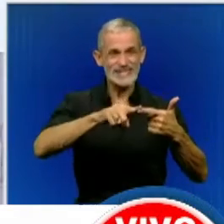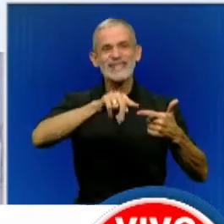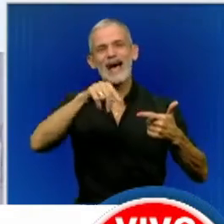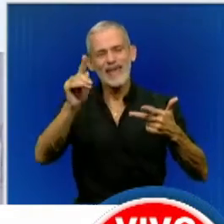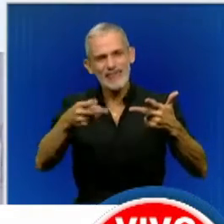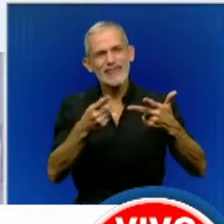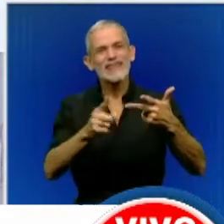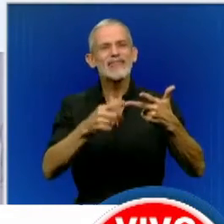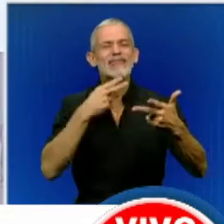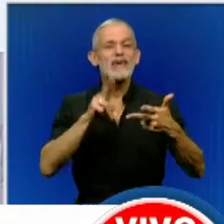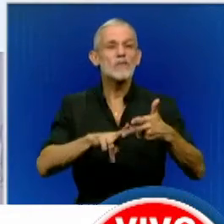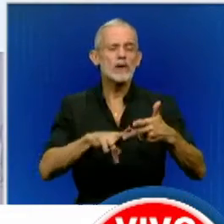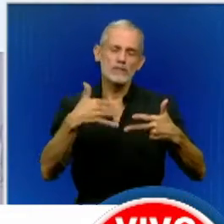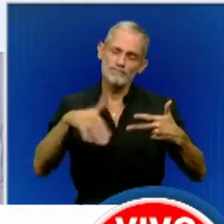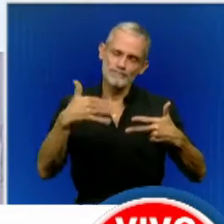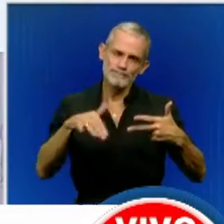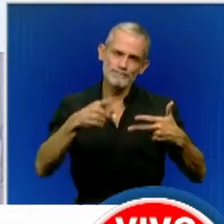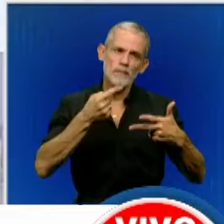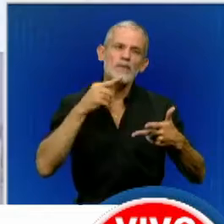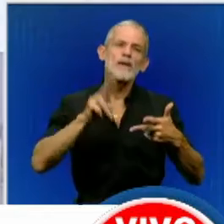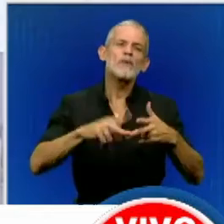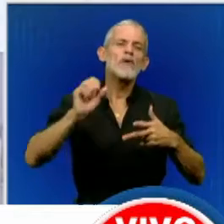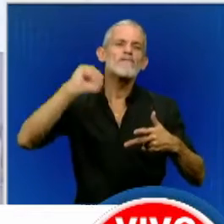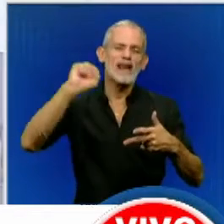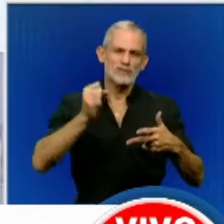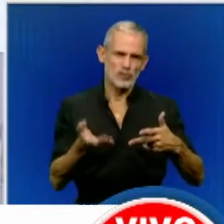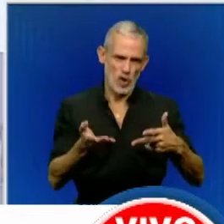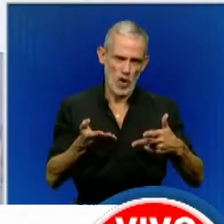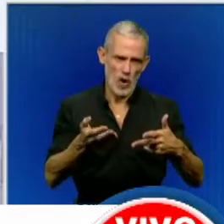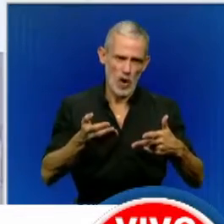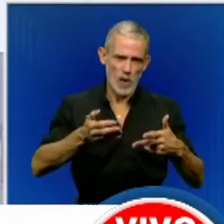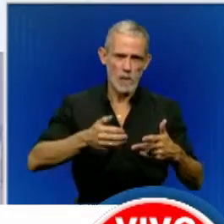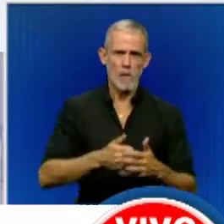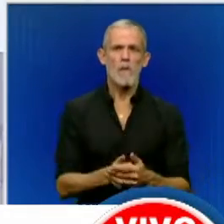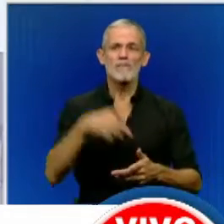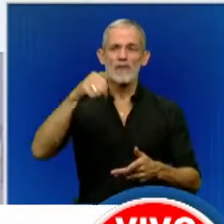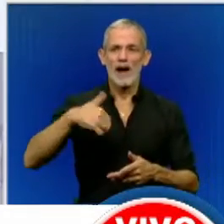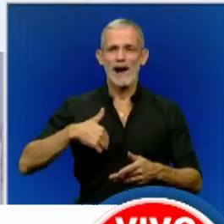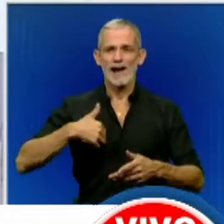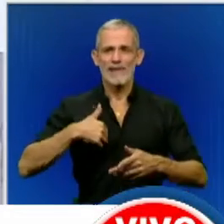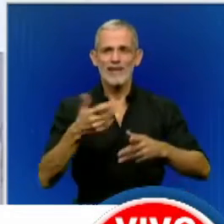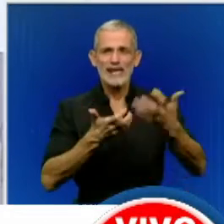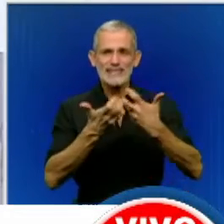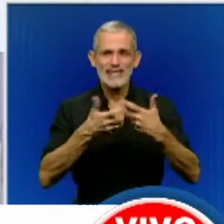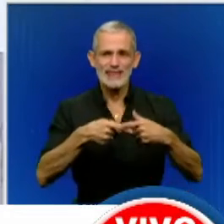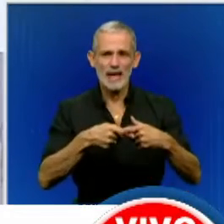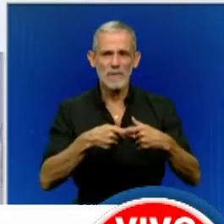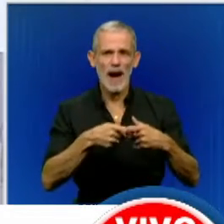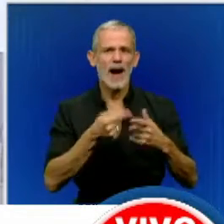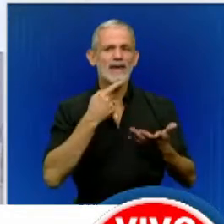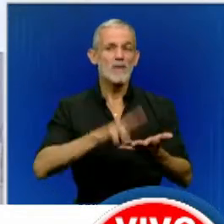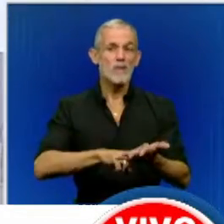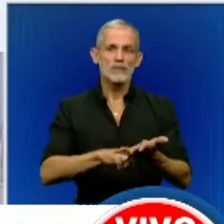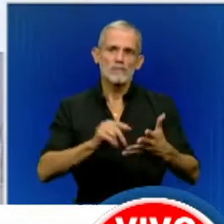tenemos que considerar la tremenda influencia que ejerce el impuesto inflacionario. En definitiva, nuestro sistema impositivo